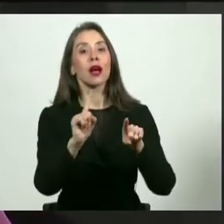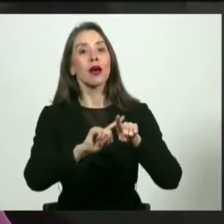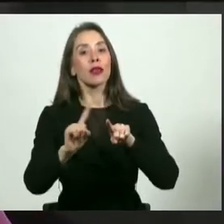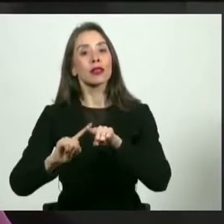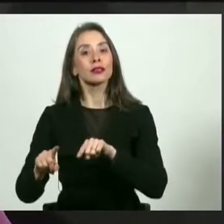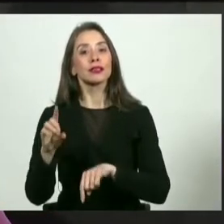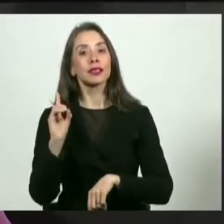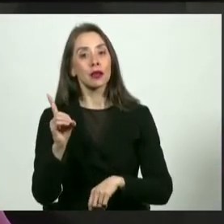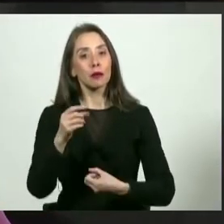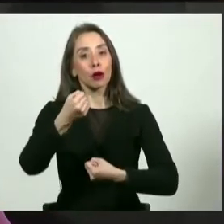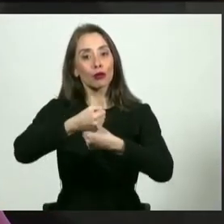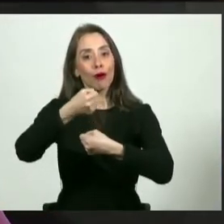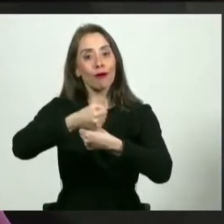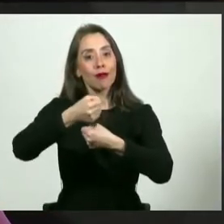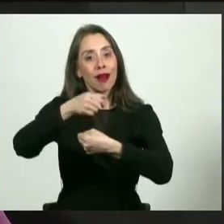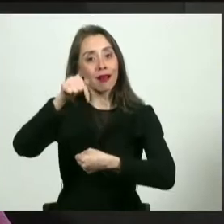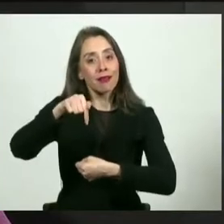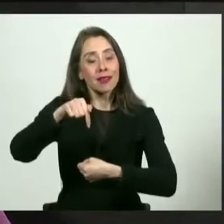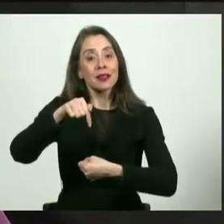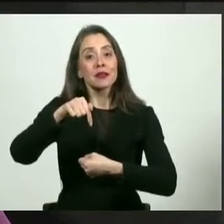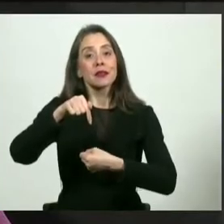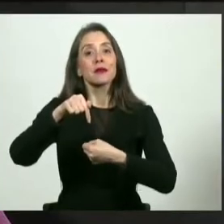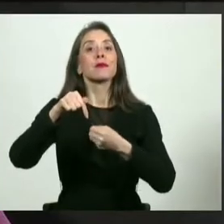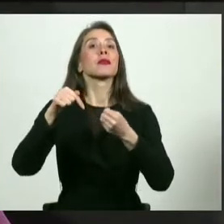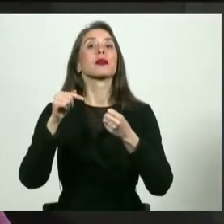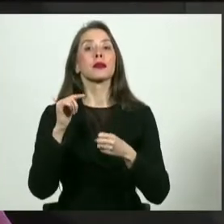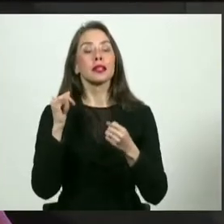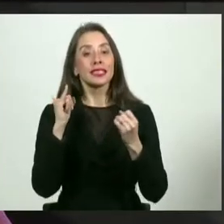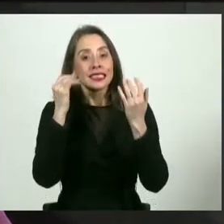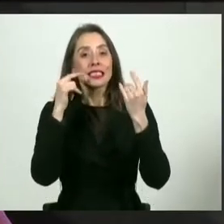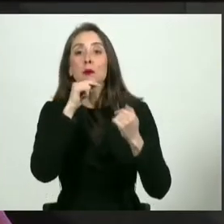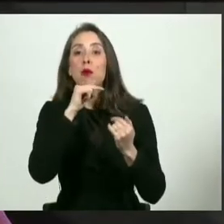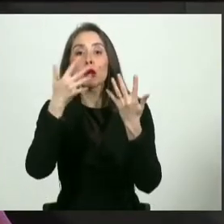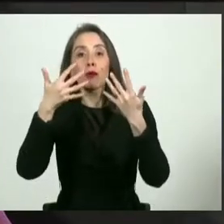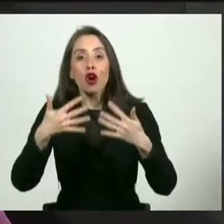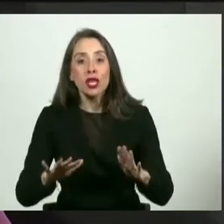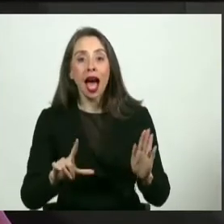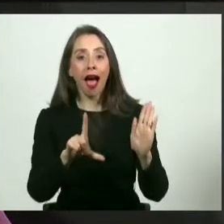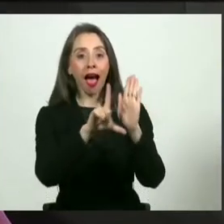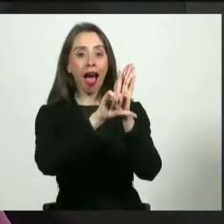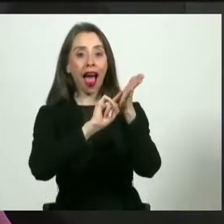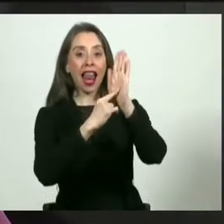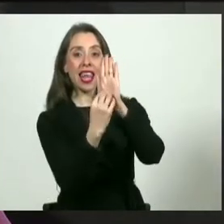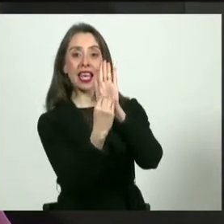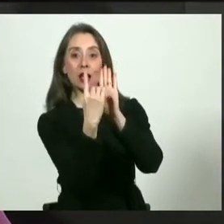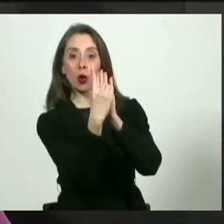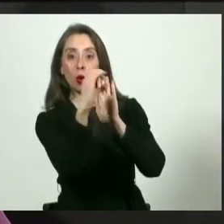de discapacidad trabajando y que si ya estuviera como ley el